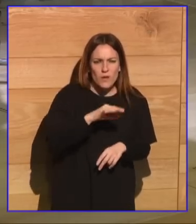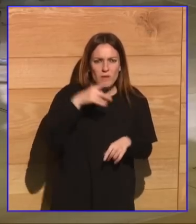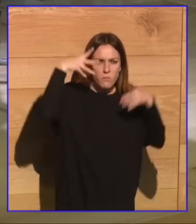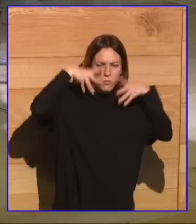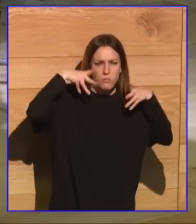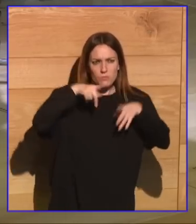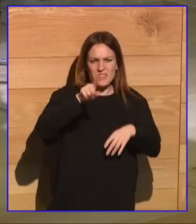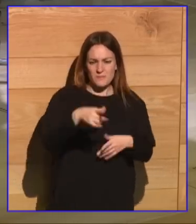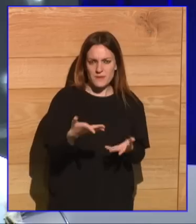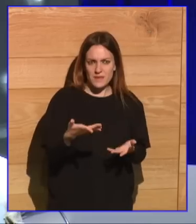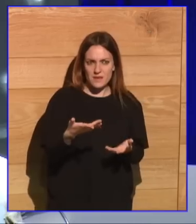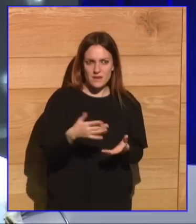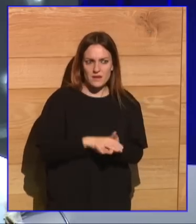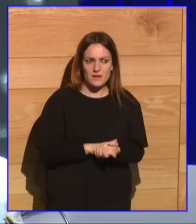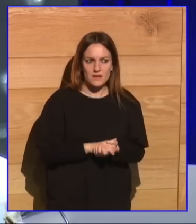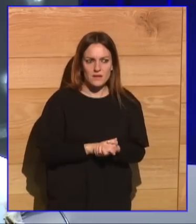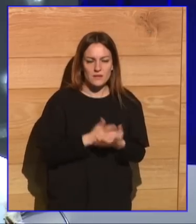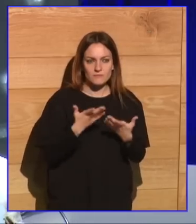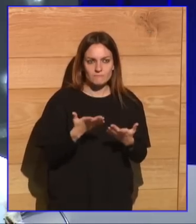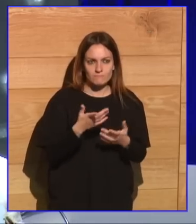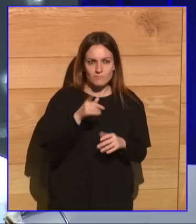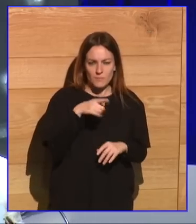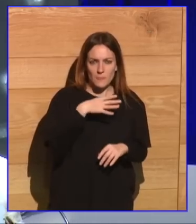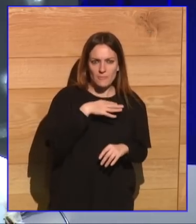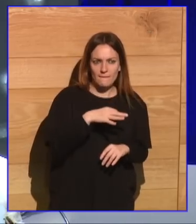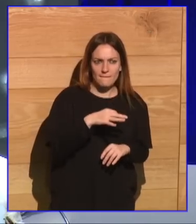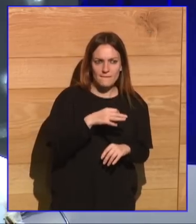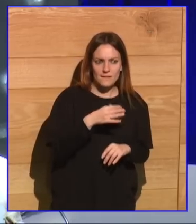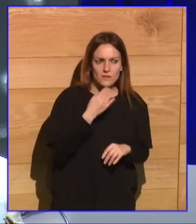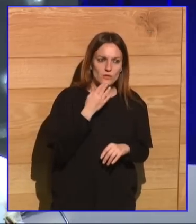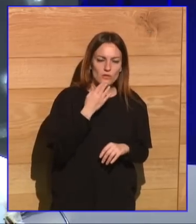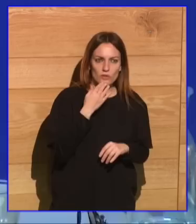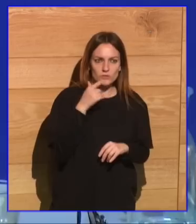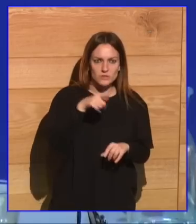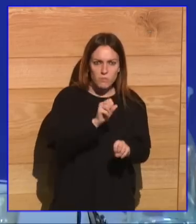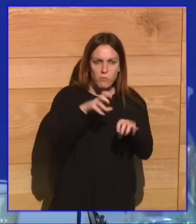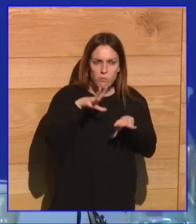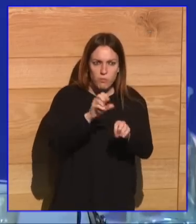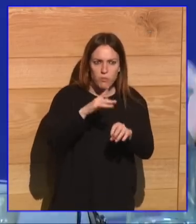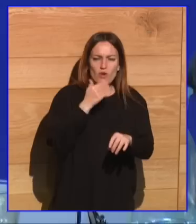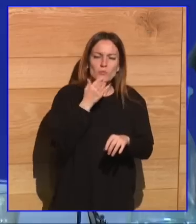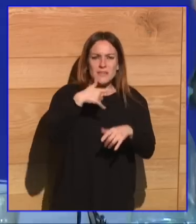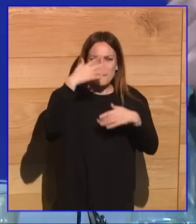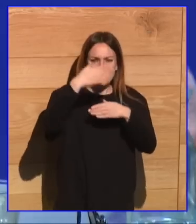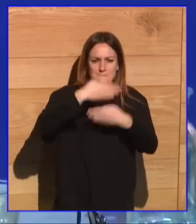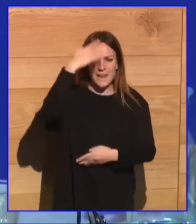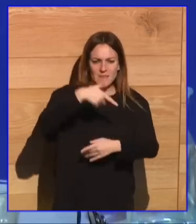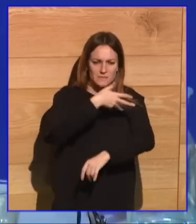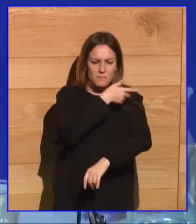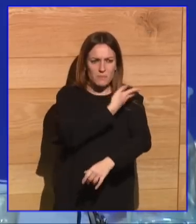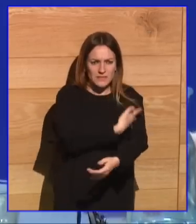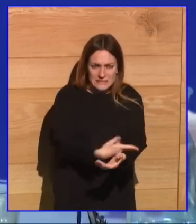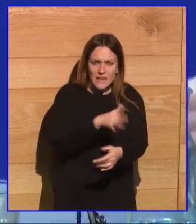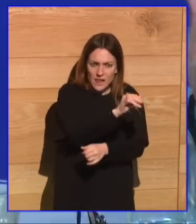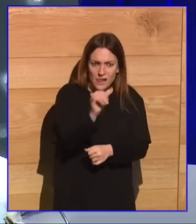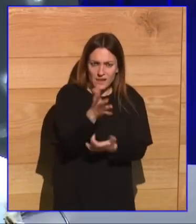distinta al cine de Lynch. Con Lynch da la impresión de que se contraen y De hecho, hay un momento en el expanden. que sangran las paredes. Bueno, hay un ¿no? momento que Realmente. literalmente